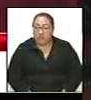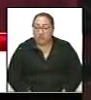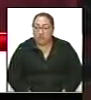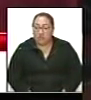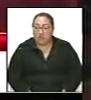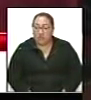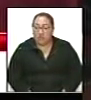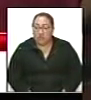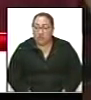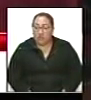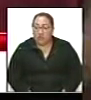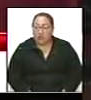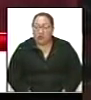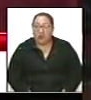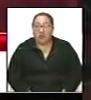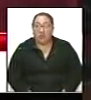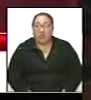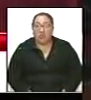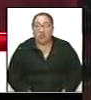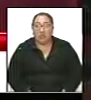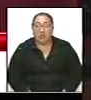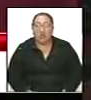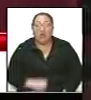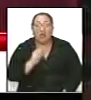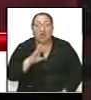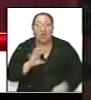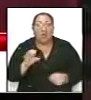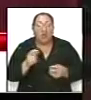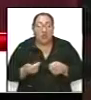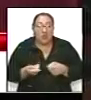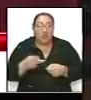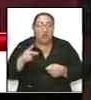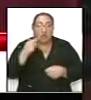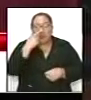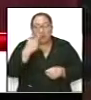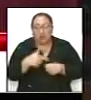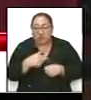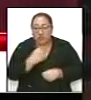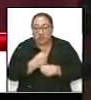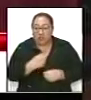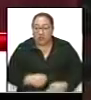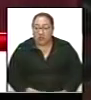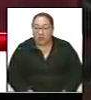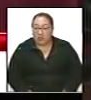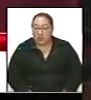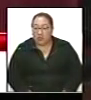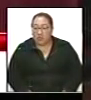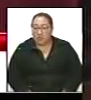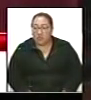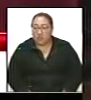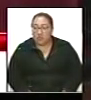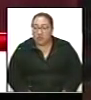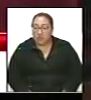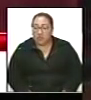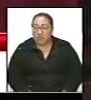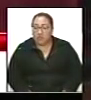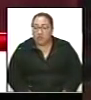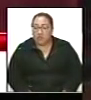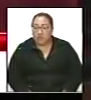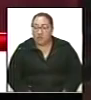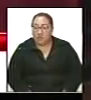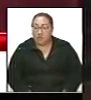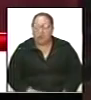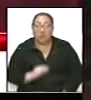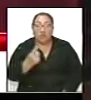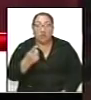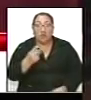un incremento en la asignación de combustible por funcionamiento. El primer dato que me gustaría aclarar